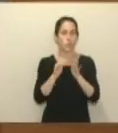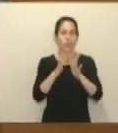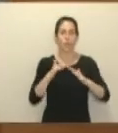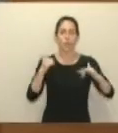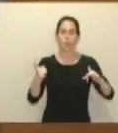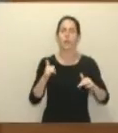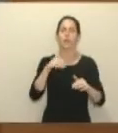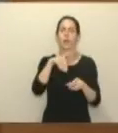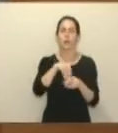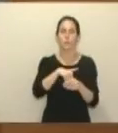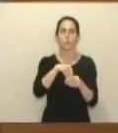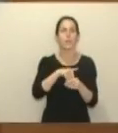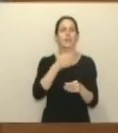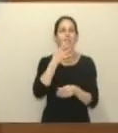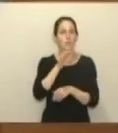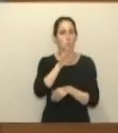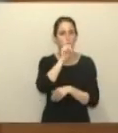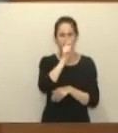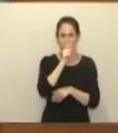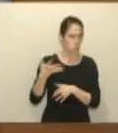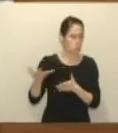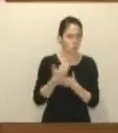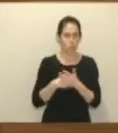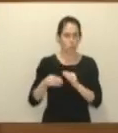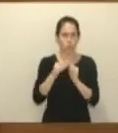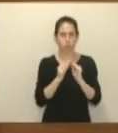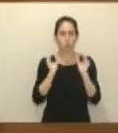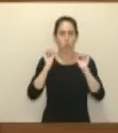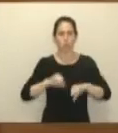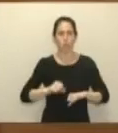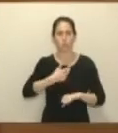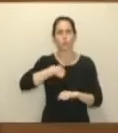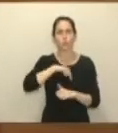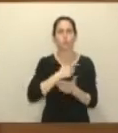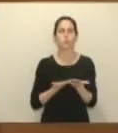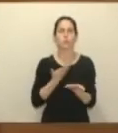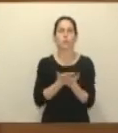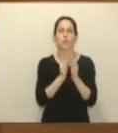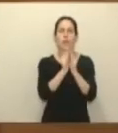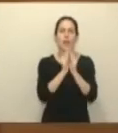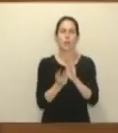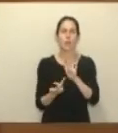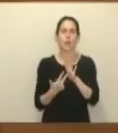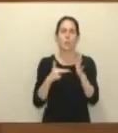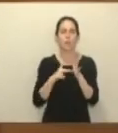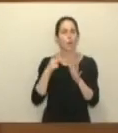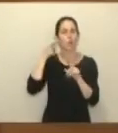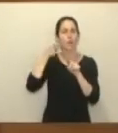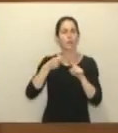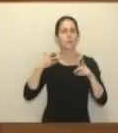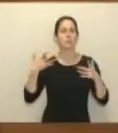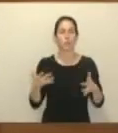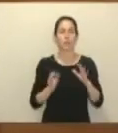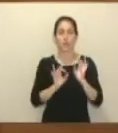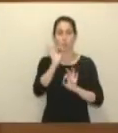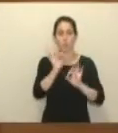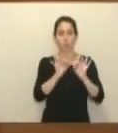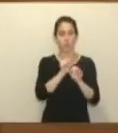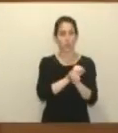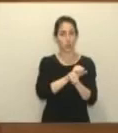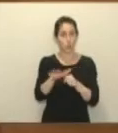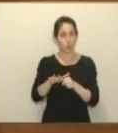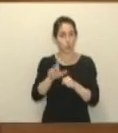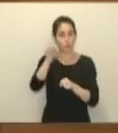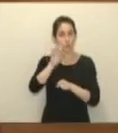también por el Partido Socialista, le instábamos a que elaborase un plan que tuviera como objetivo elevar la tasa de cobertura de este